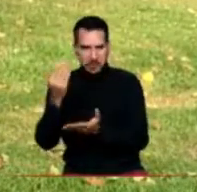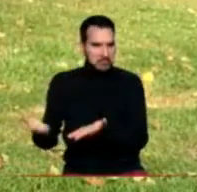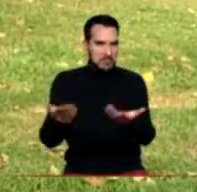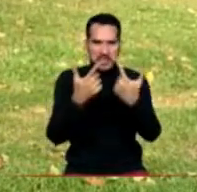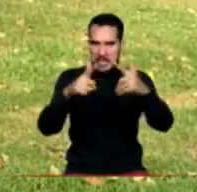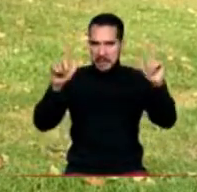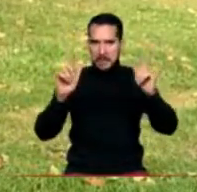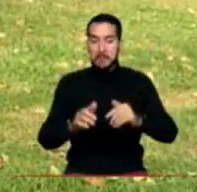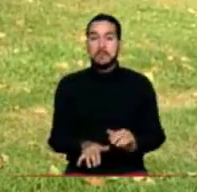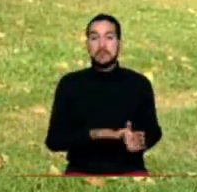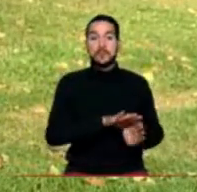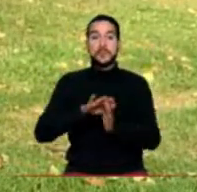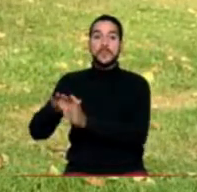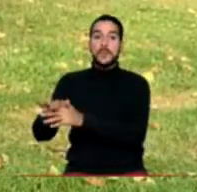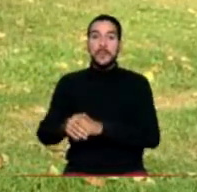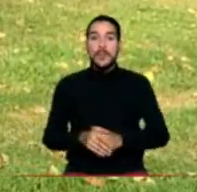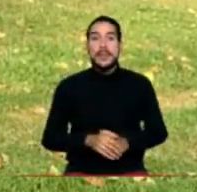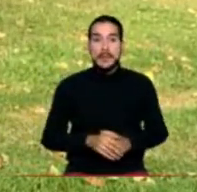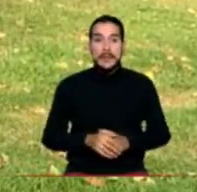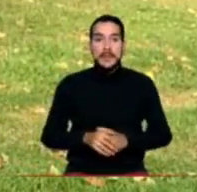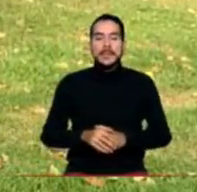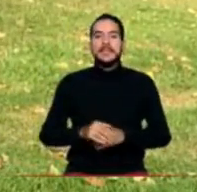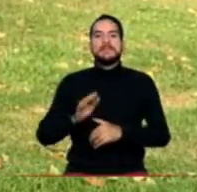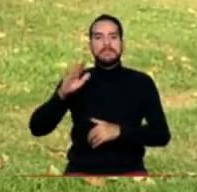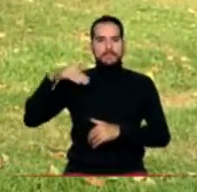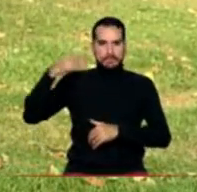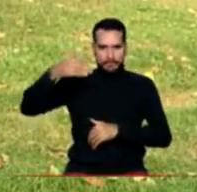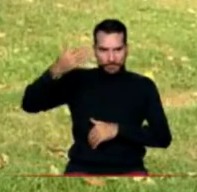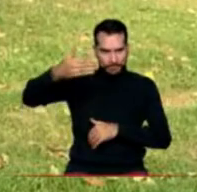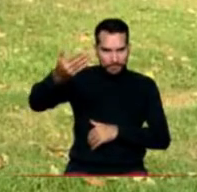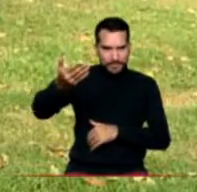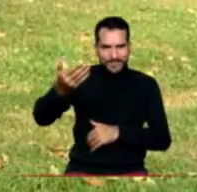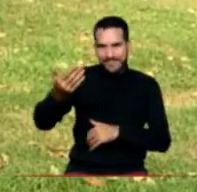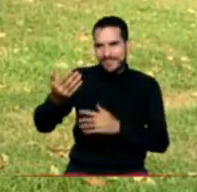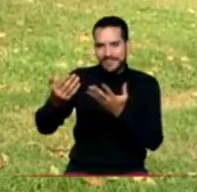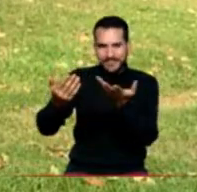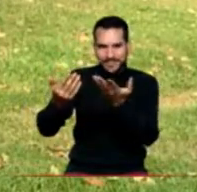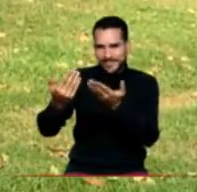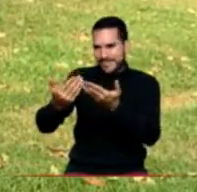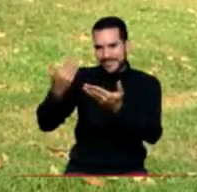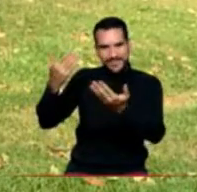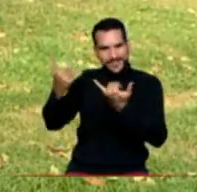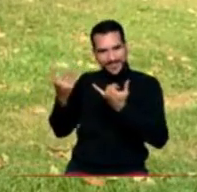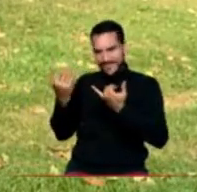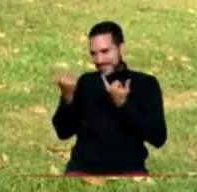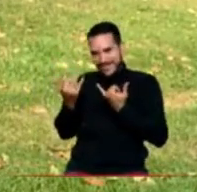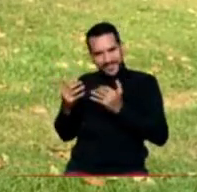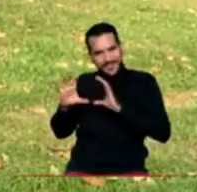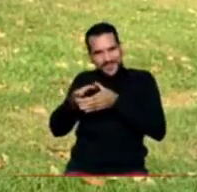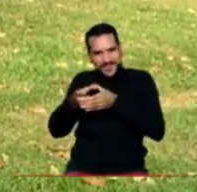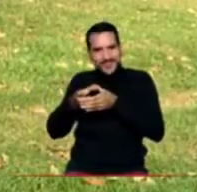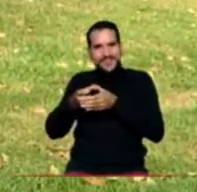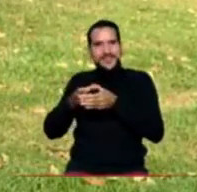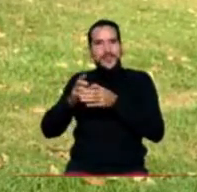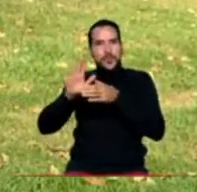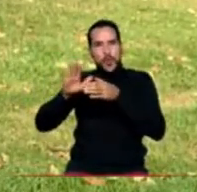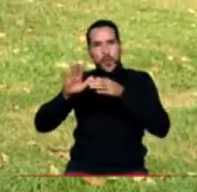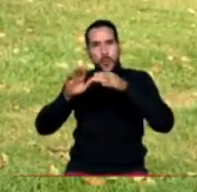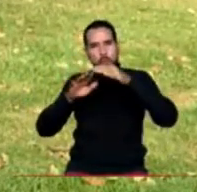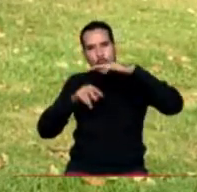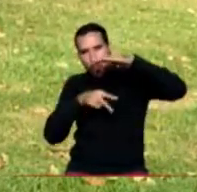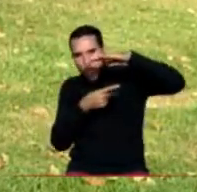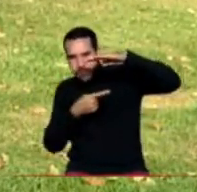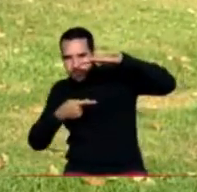Y 6 años después de su creación, el del Departamento de Buceo de la ARC Málaga de la